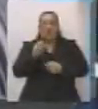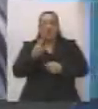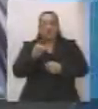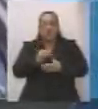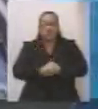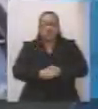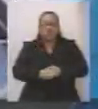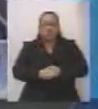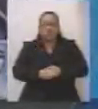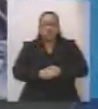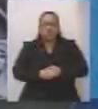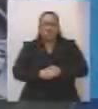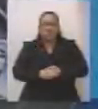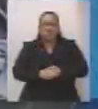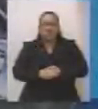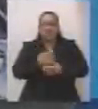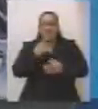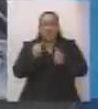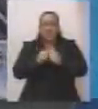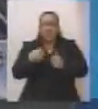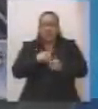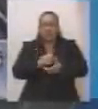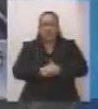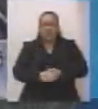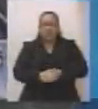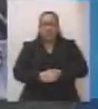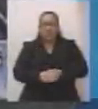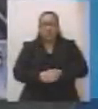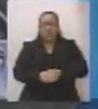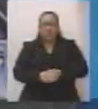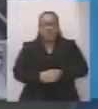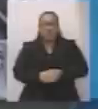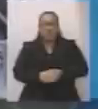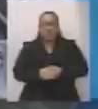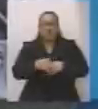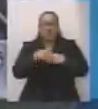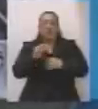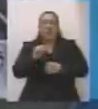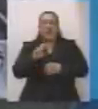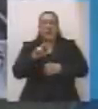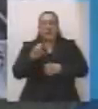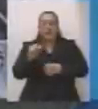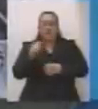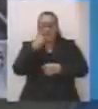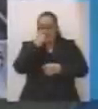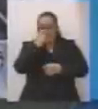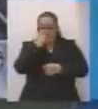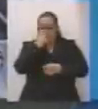también congresista de la bancada de Gana Perú, que está aquí presente. Saludar también a Melissa Garro, que ha